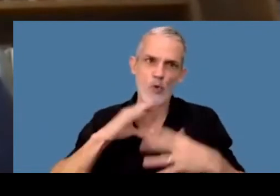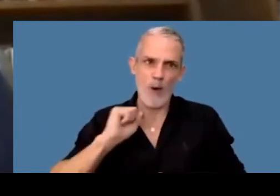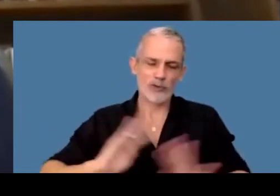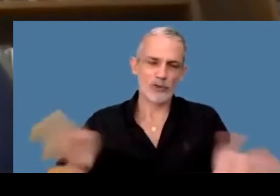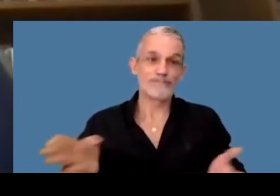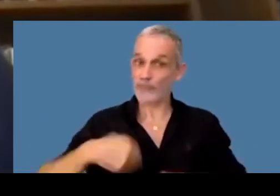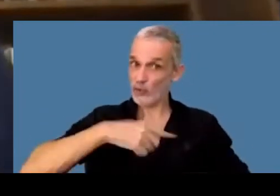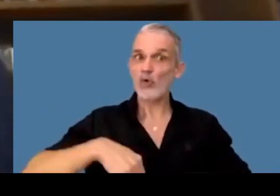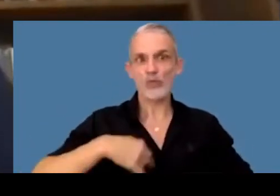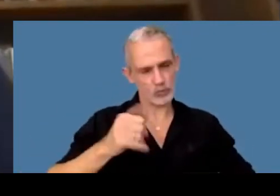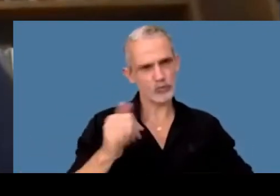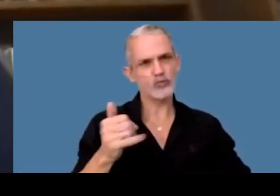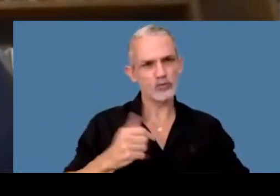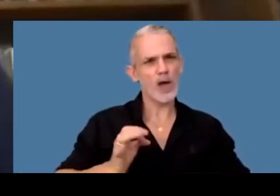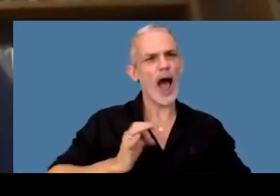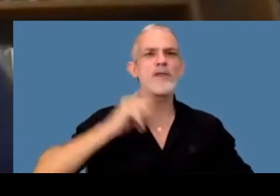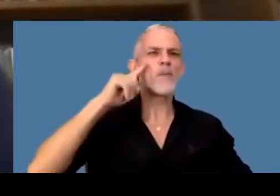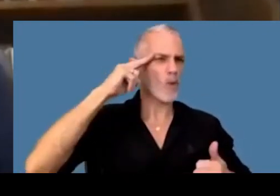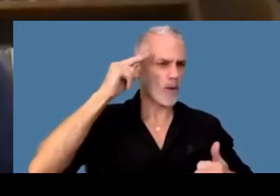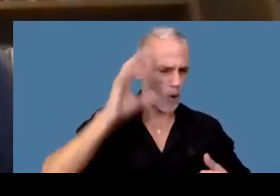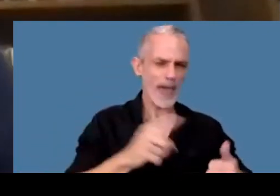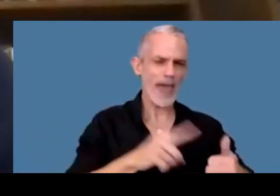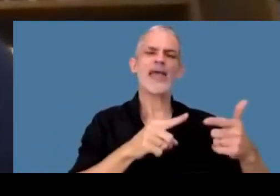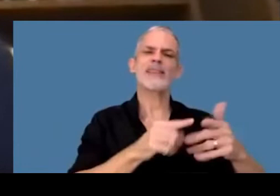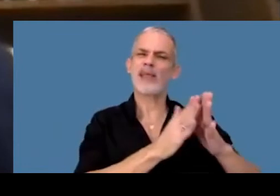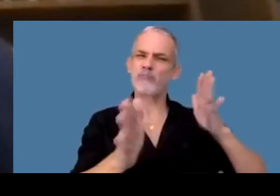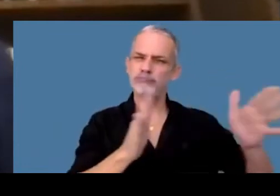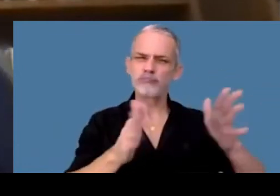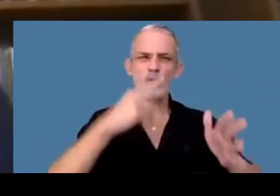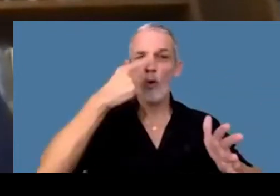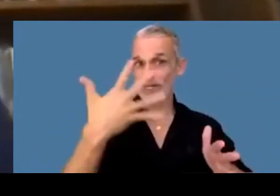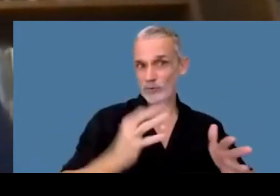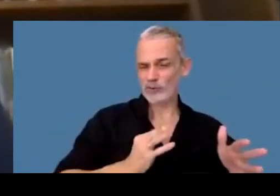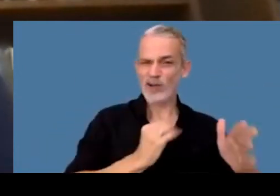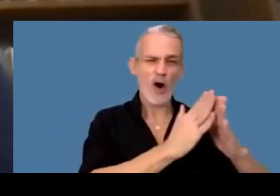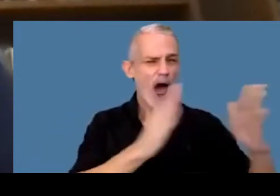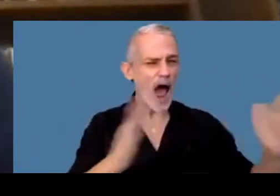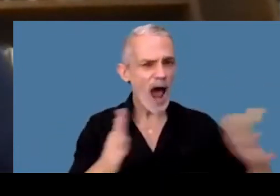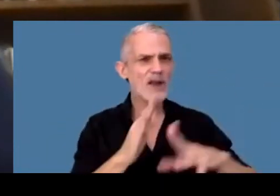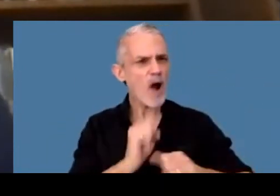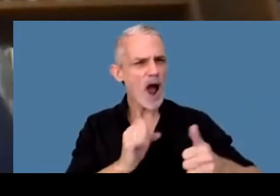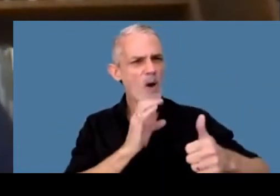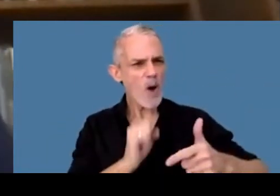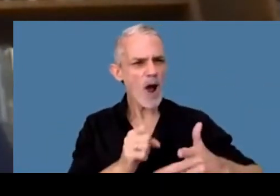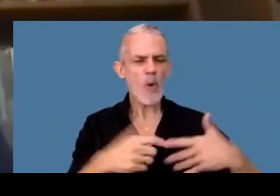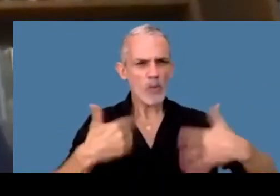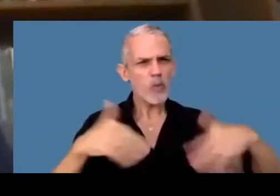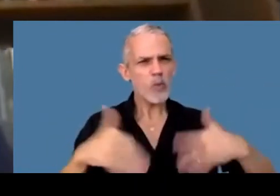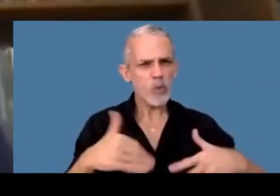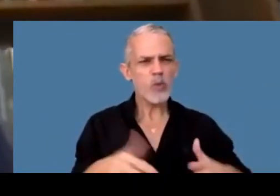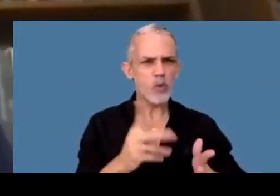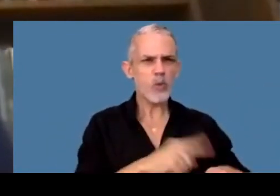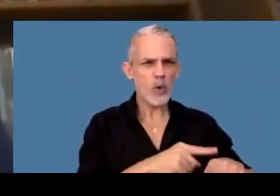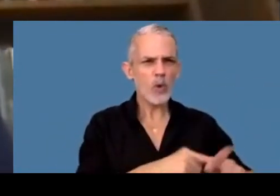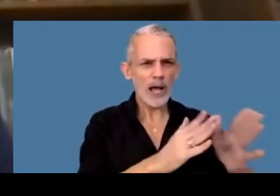Nosotros hemos pasado la década del 90, hemos pasado los últimos 5 años, hemos pasado un montón de cuestiones